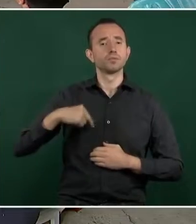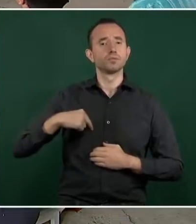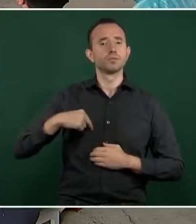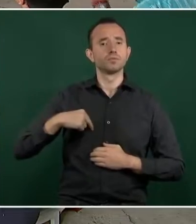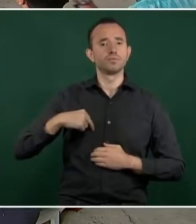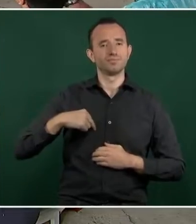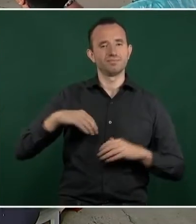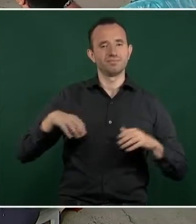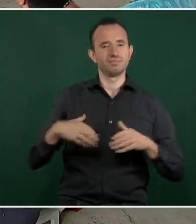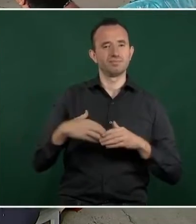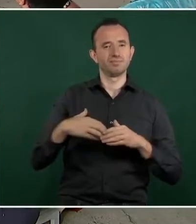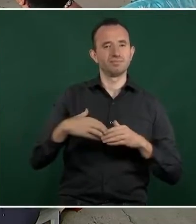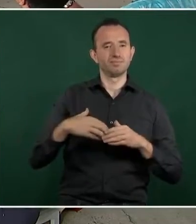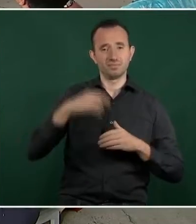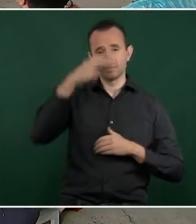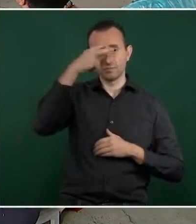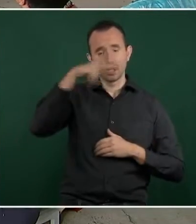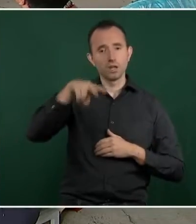tenemos